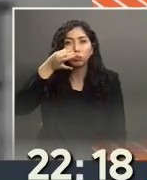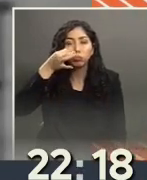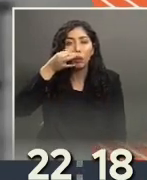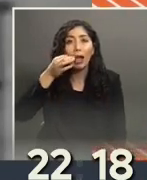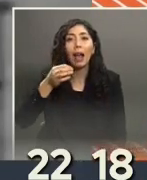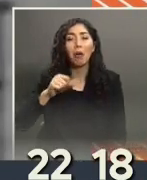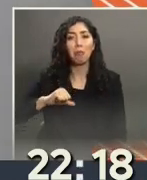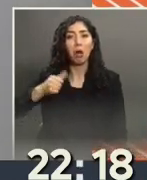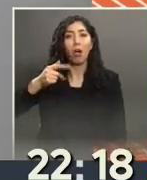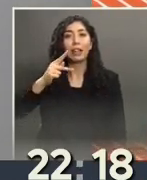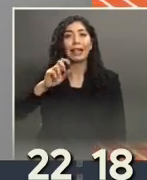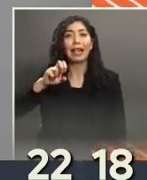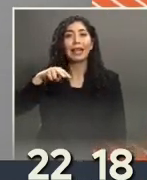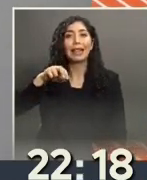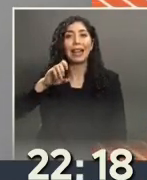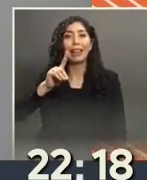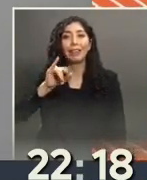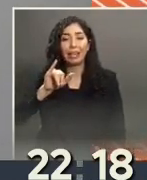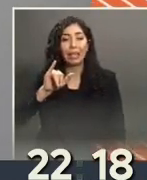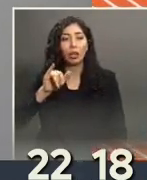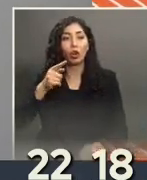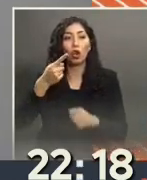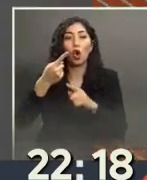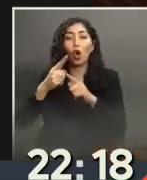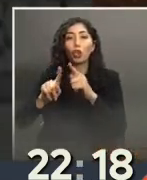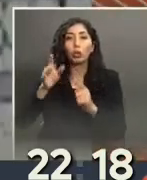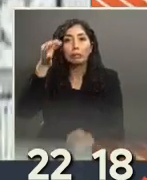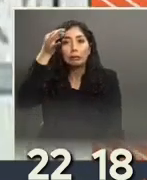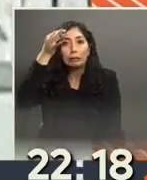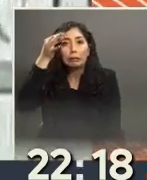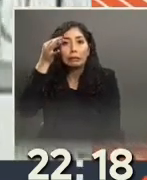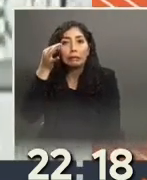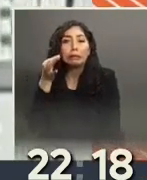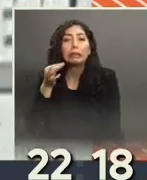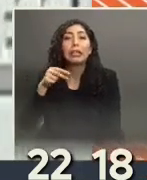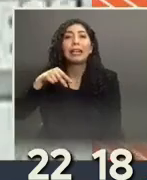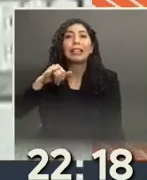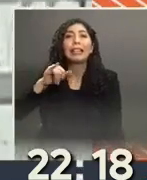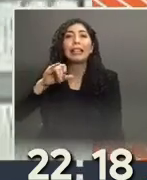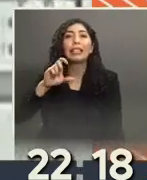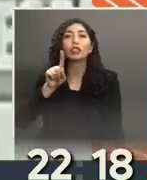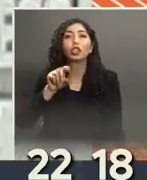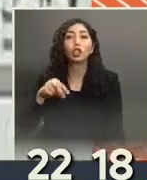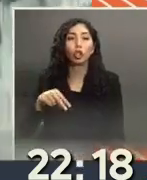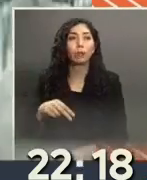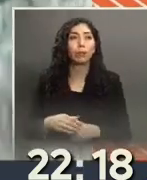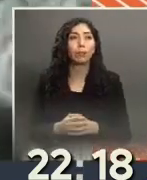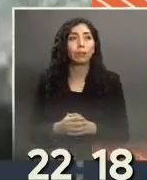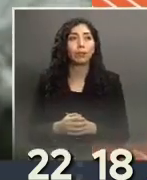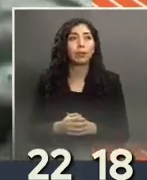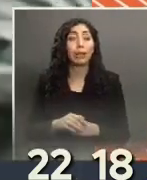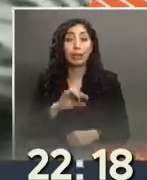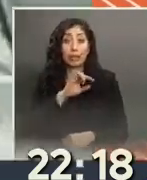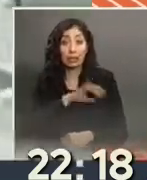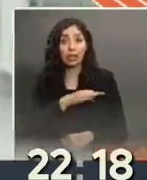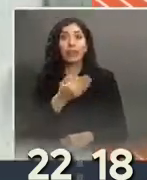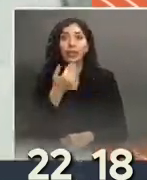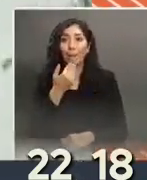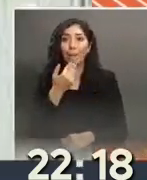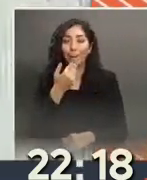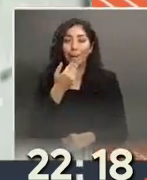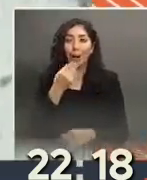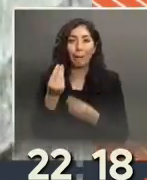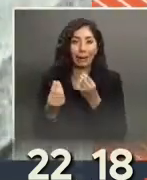versus a un demacrado sudoroso nixon en chile también tuvimos la versión nixon en